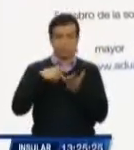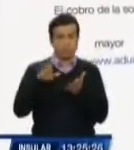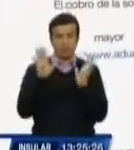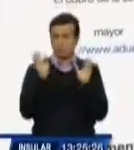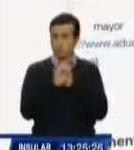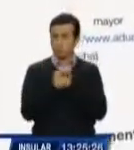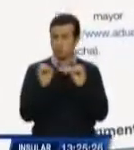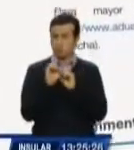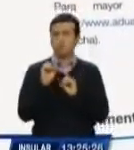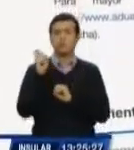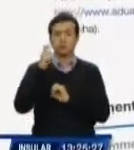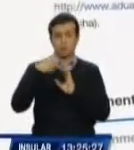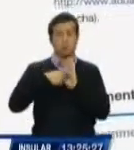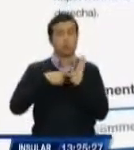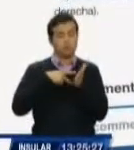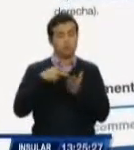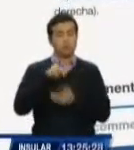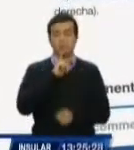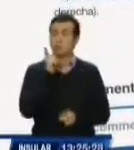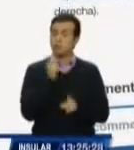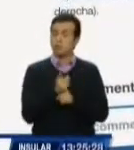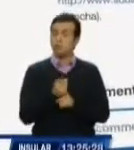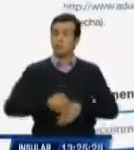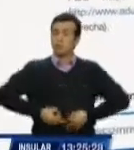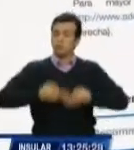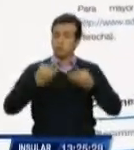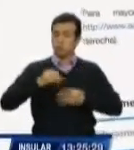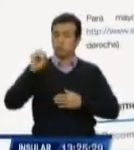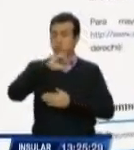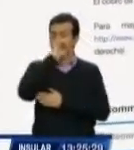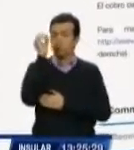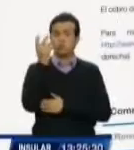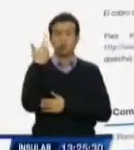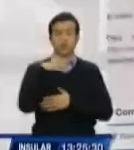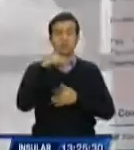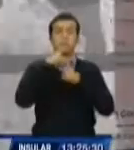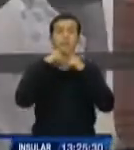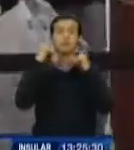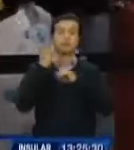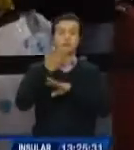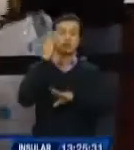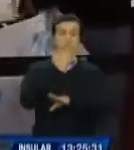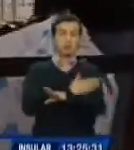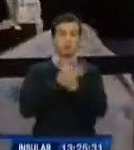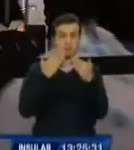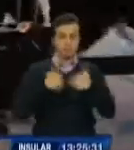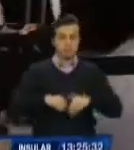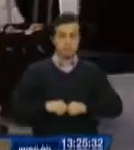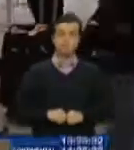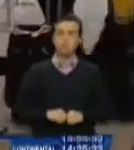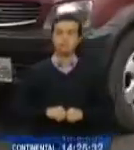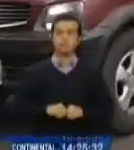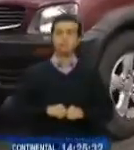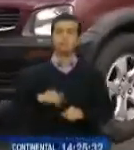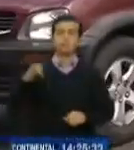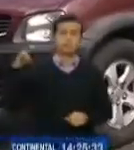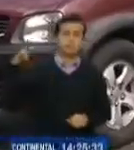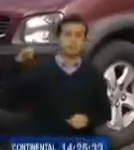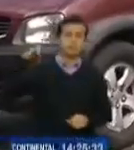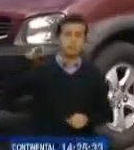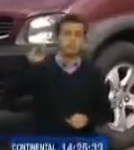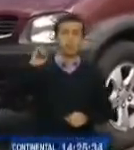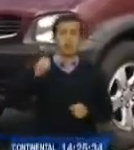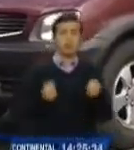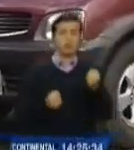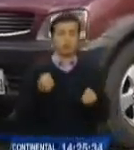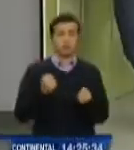impuestos deberán pagar salvaguardias, conforme los porcentajes definidos en marzo pasado. Si ingresa vía aérea o terrestre con